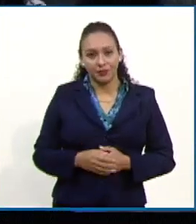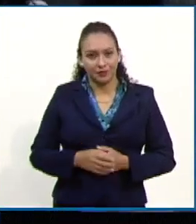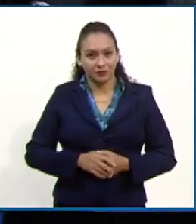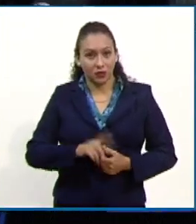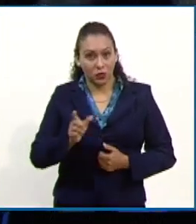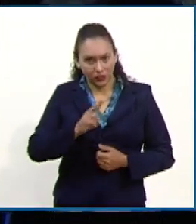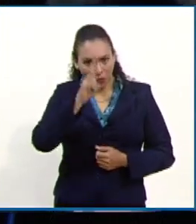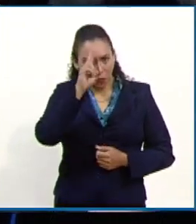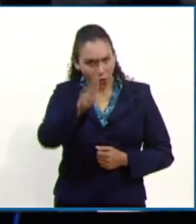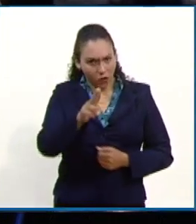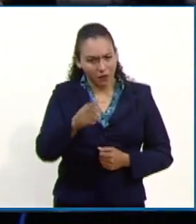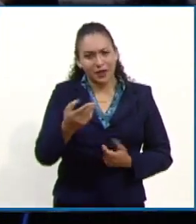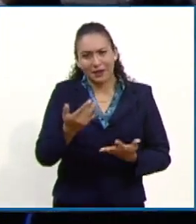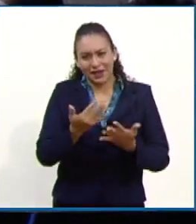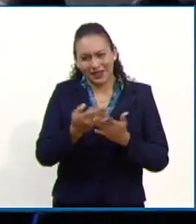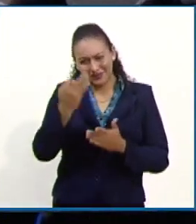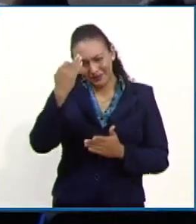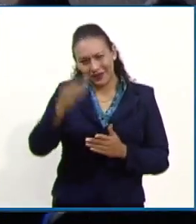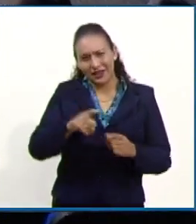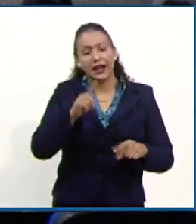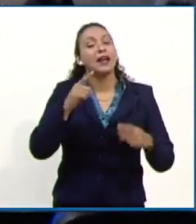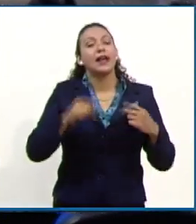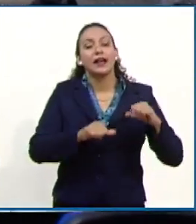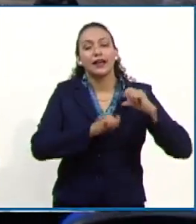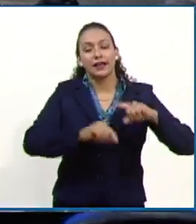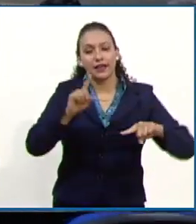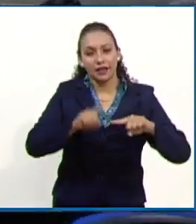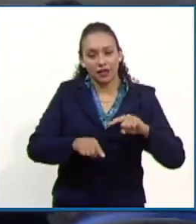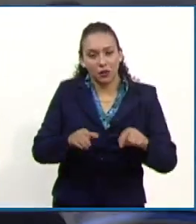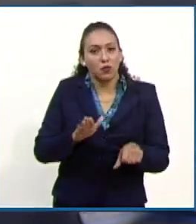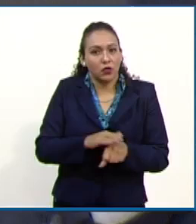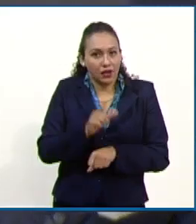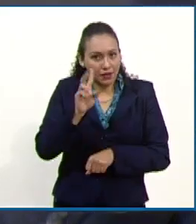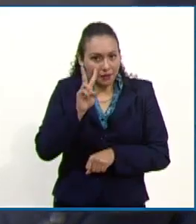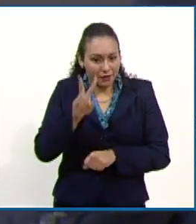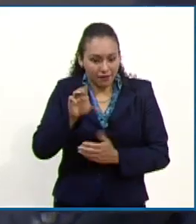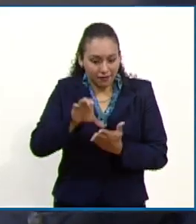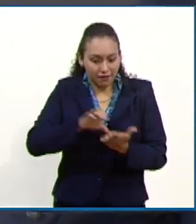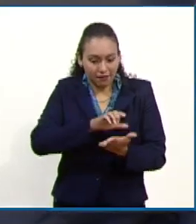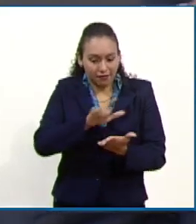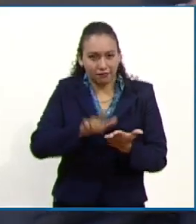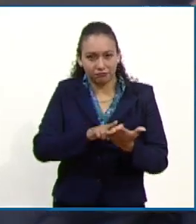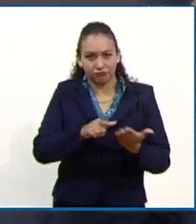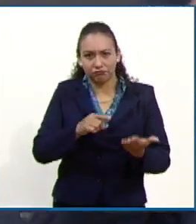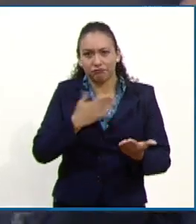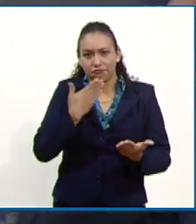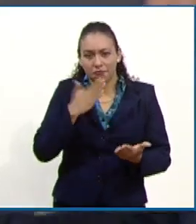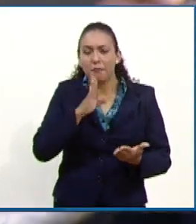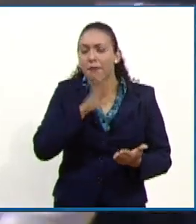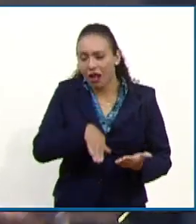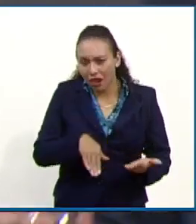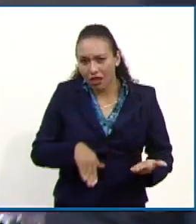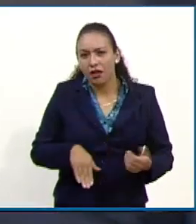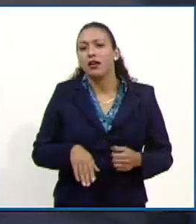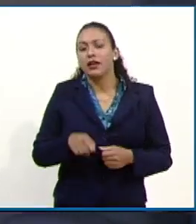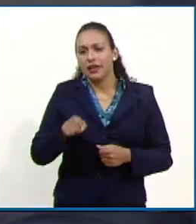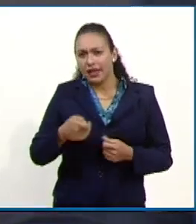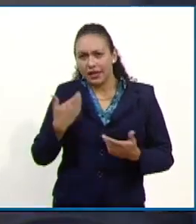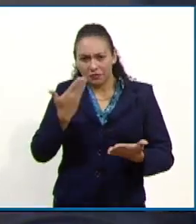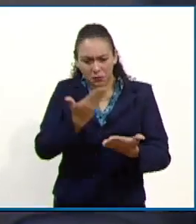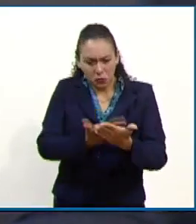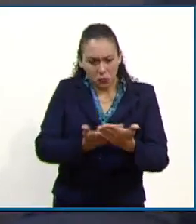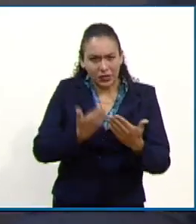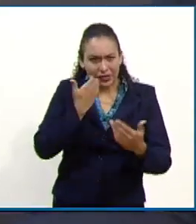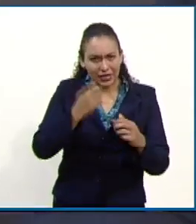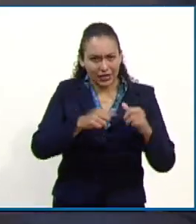de la suspensión con efectos generales en acciones de inconstitucionalidad y controversias constitucionales, como se plantea en la propuesta